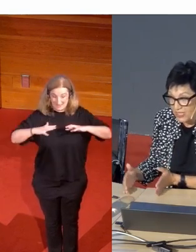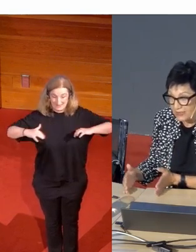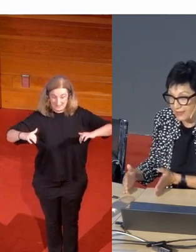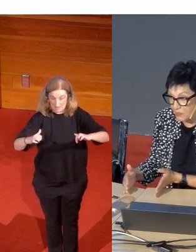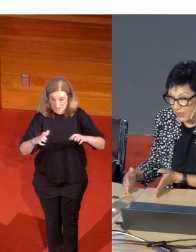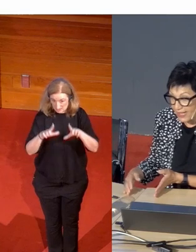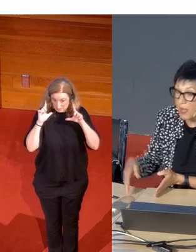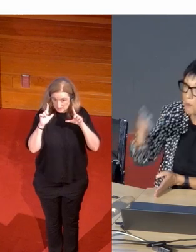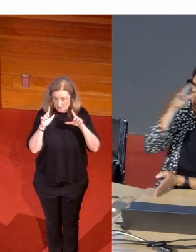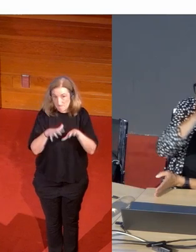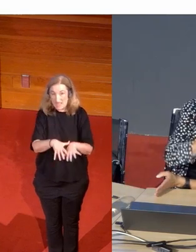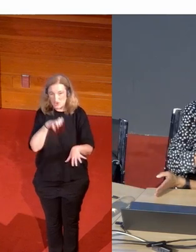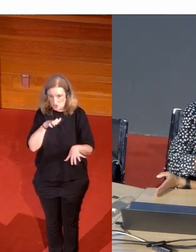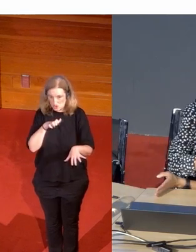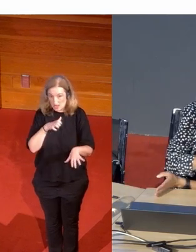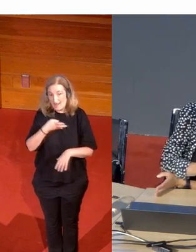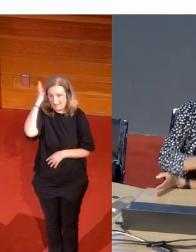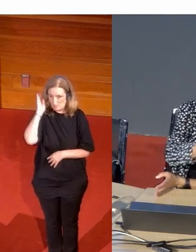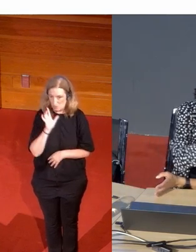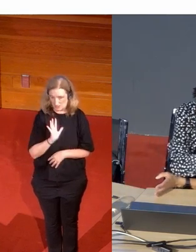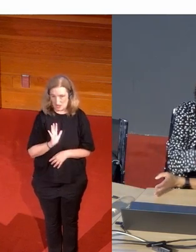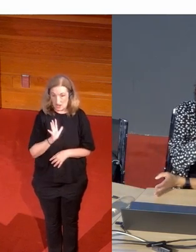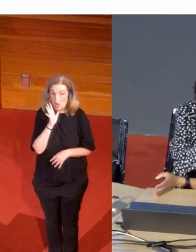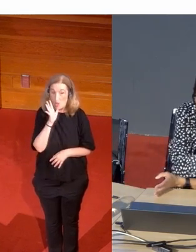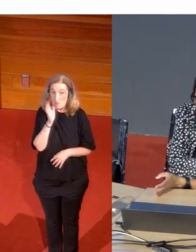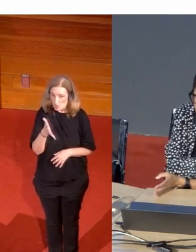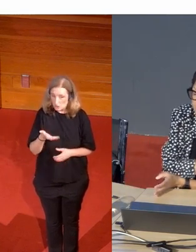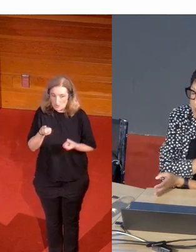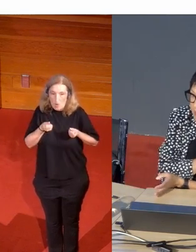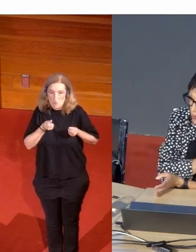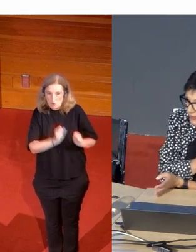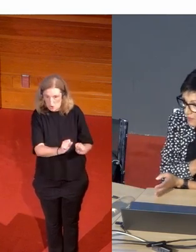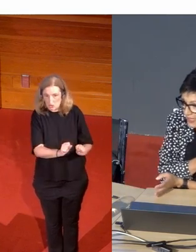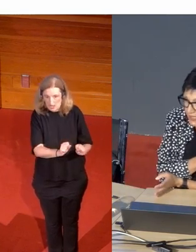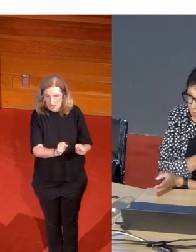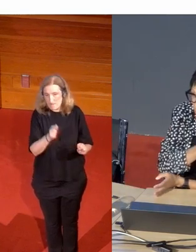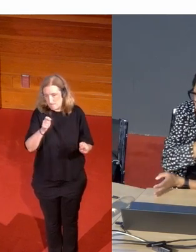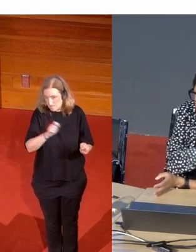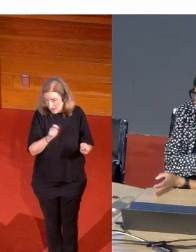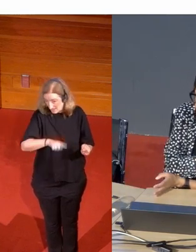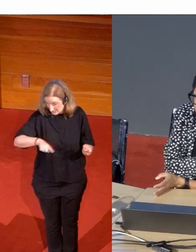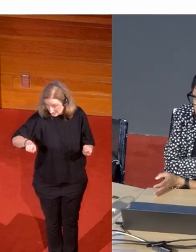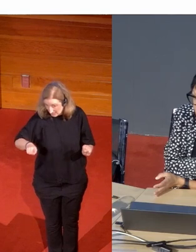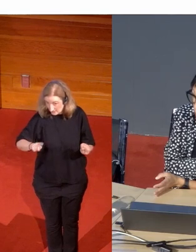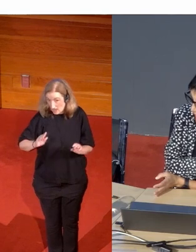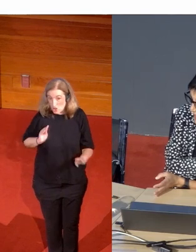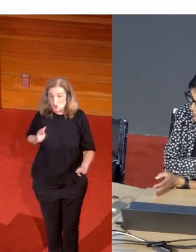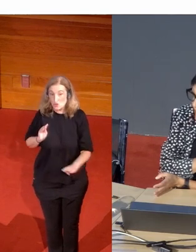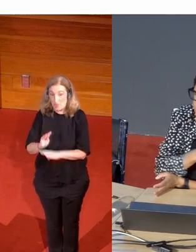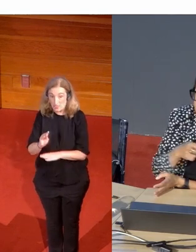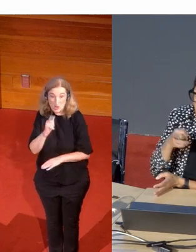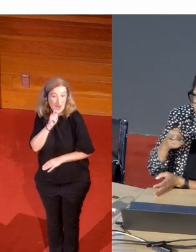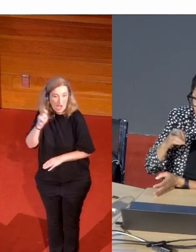tiene mayoría republicana por eso pudieron bloquear eh durante meses la el último paquete de ayudas a